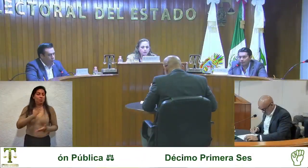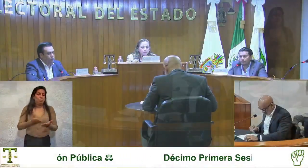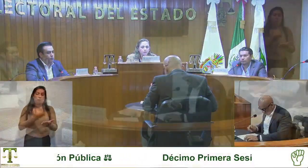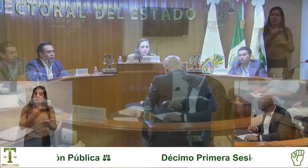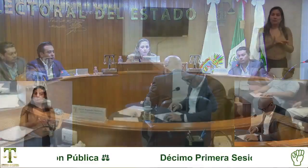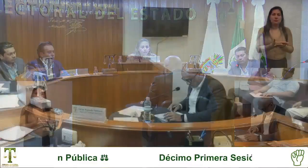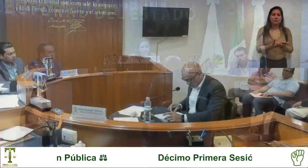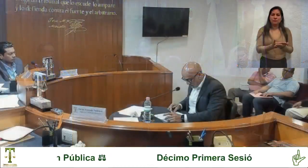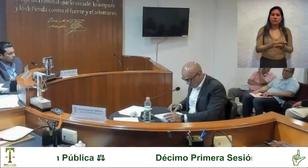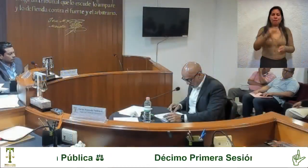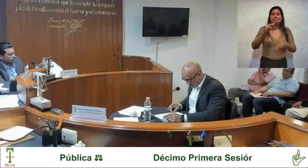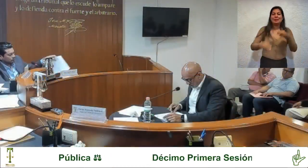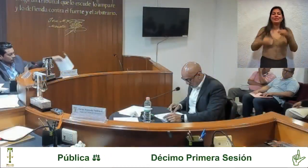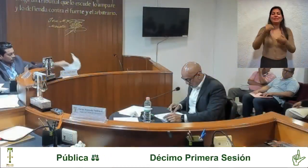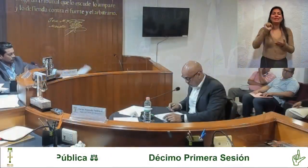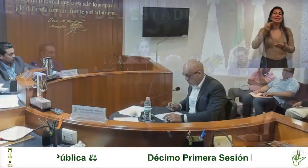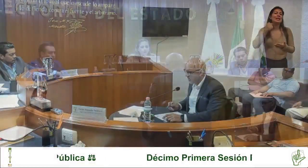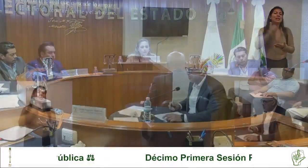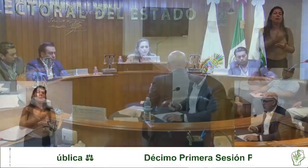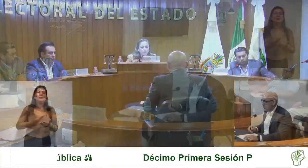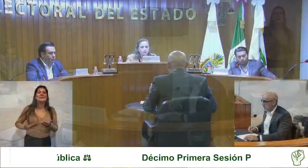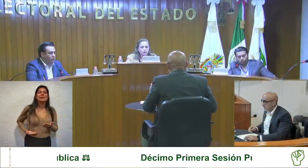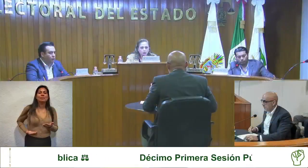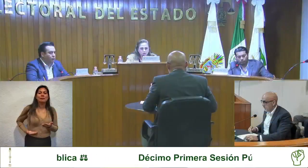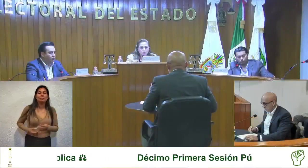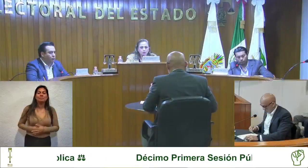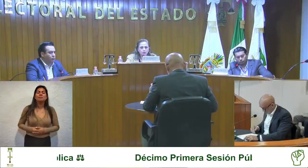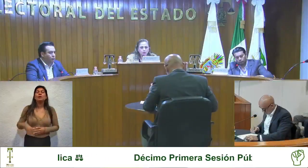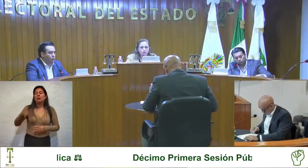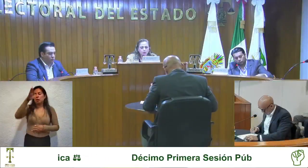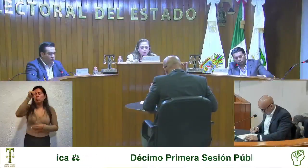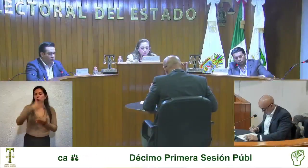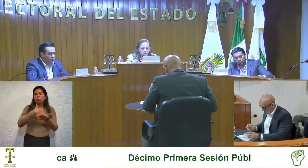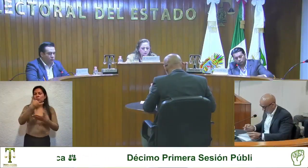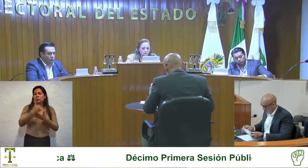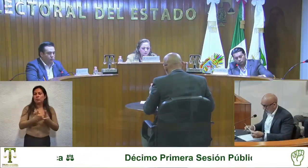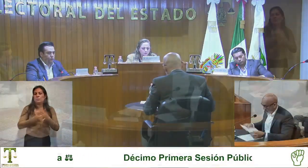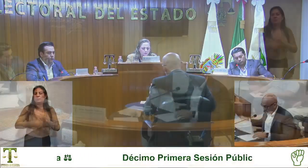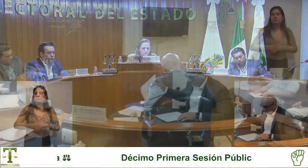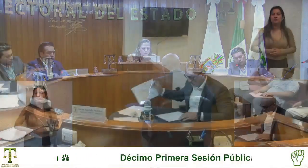ponencia. Magistrada Evelyn Rodríguez Sinol. A favor del proyecto.